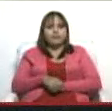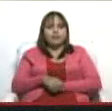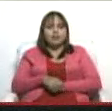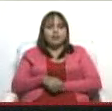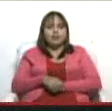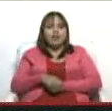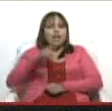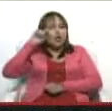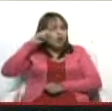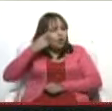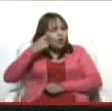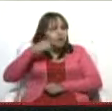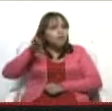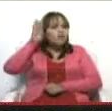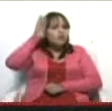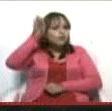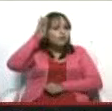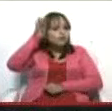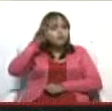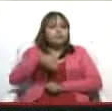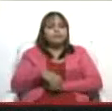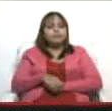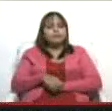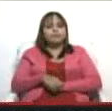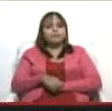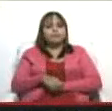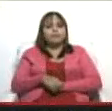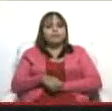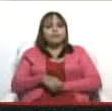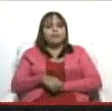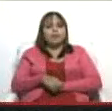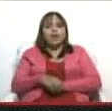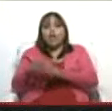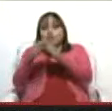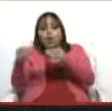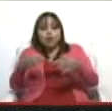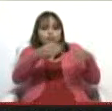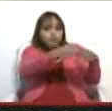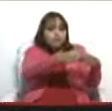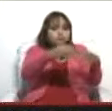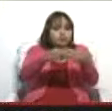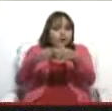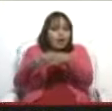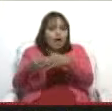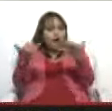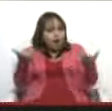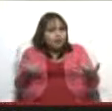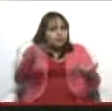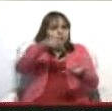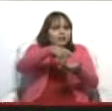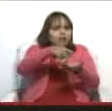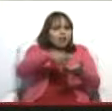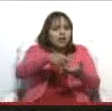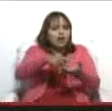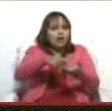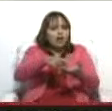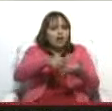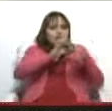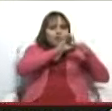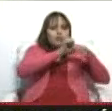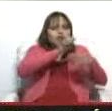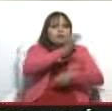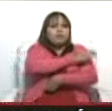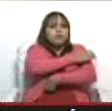futuro, que se está reuniendo todos los factores, inclusive la plataforma unitaria, que, como usted ha dicho,